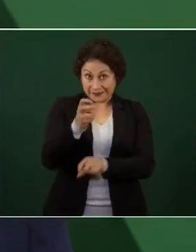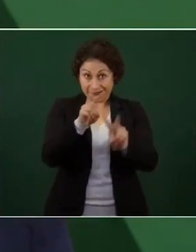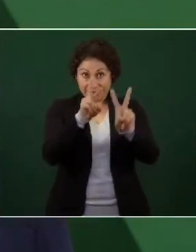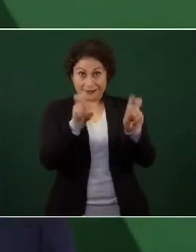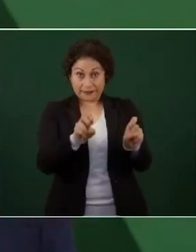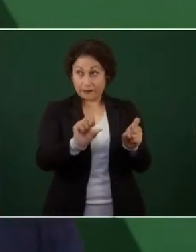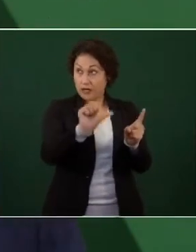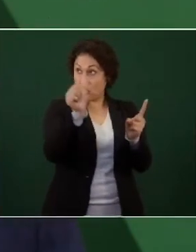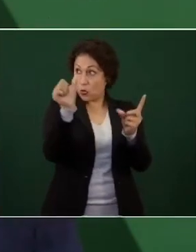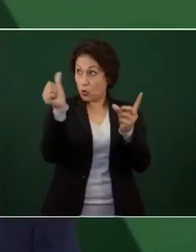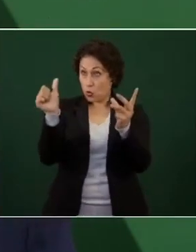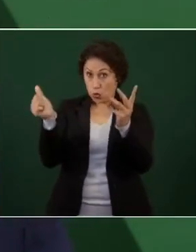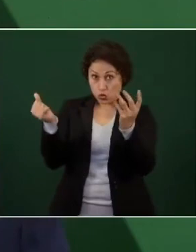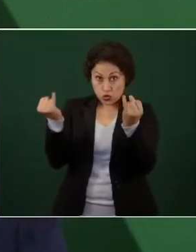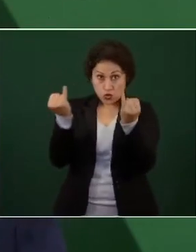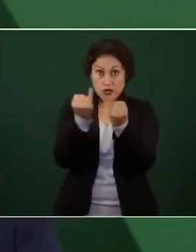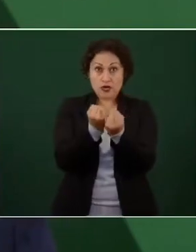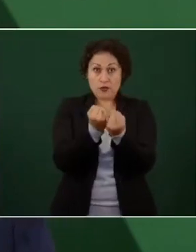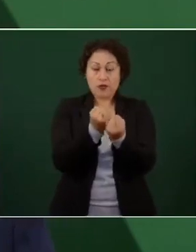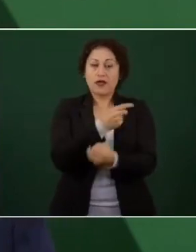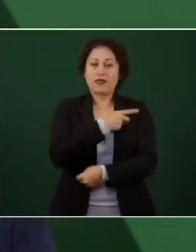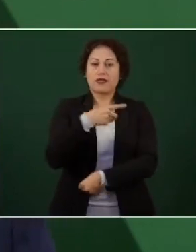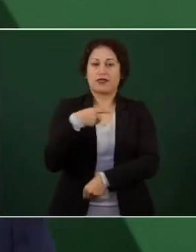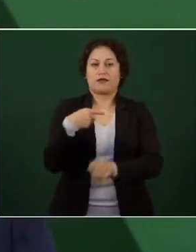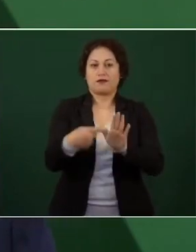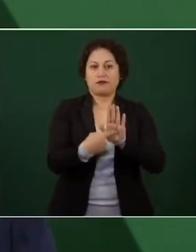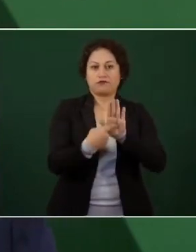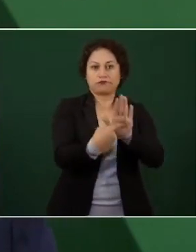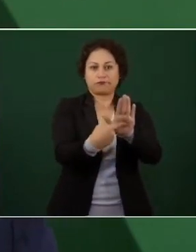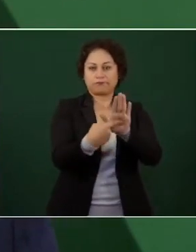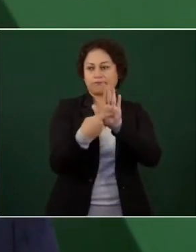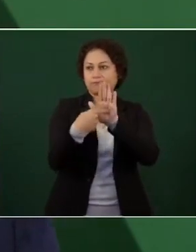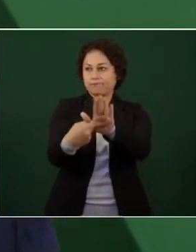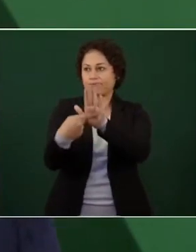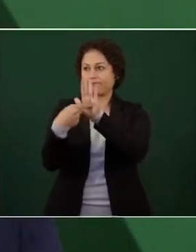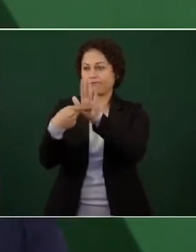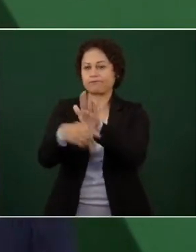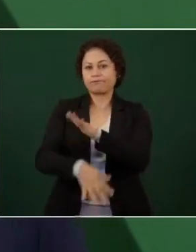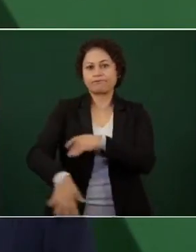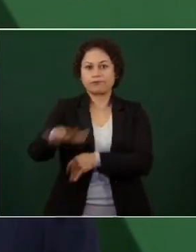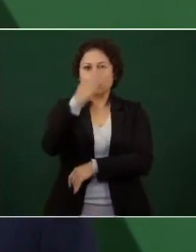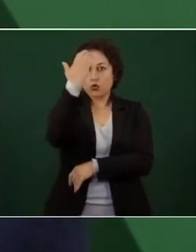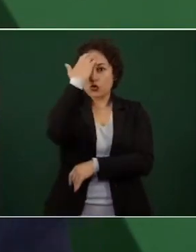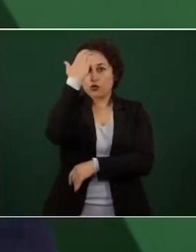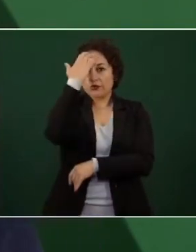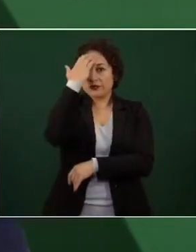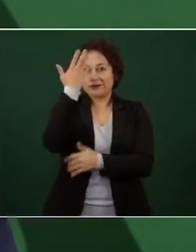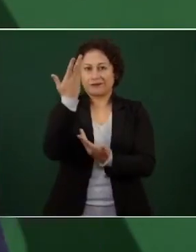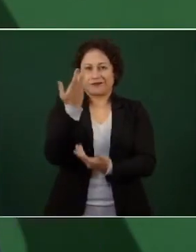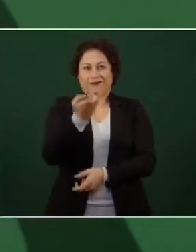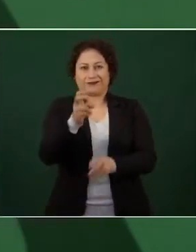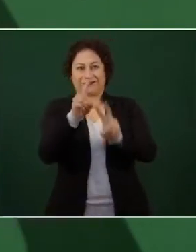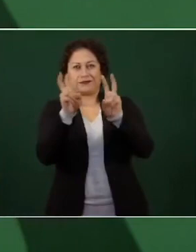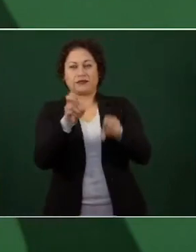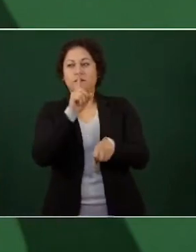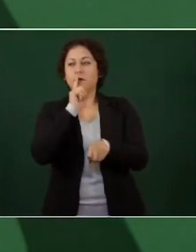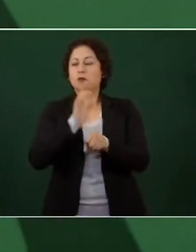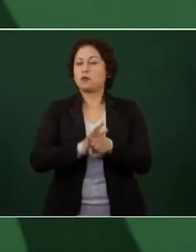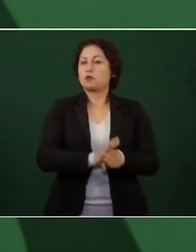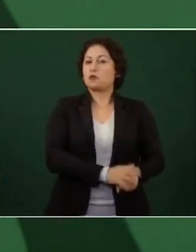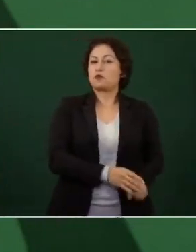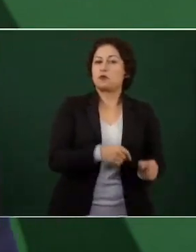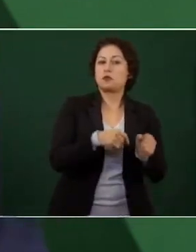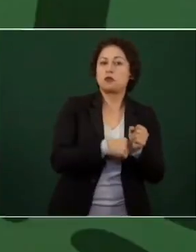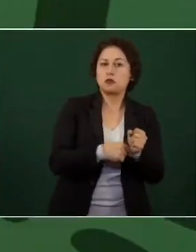se conozcan, se den a conocer, que no se oculten, para